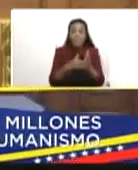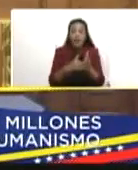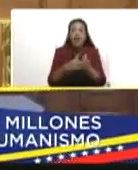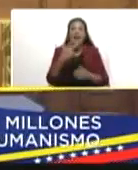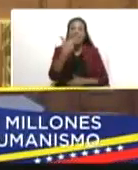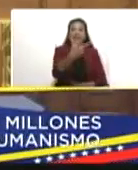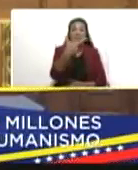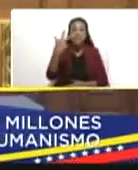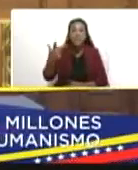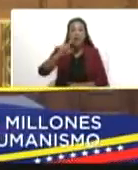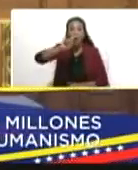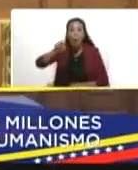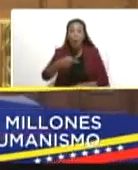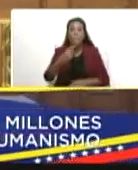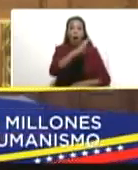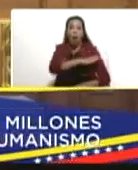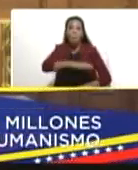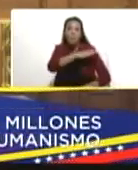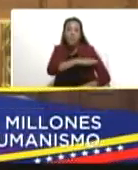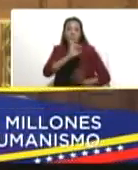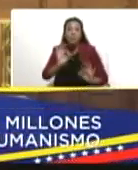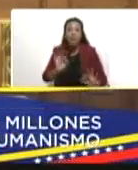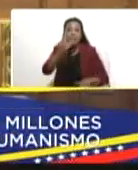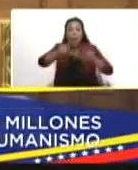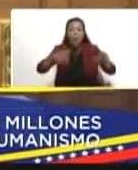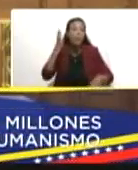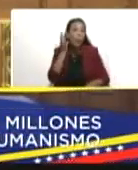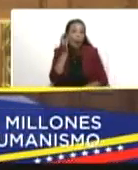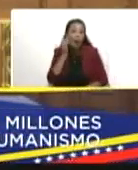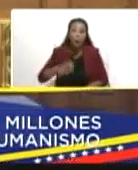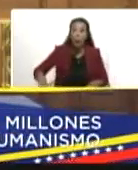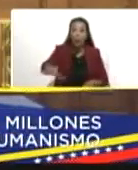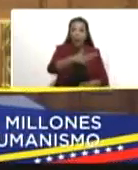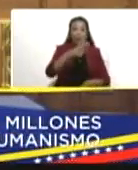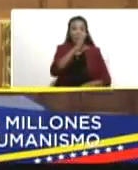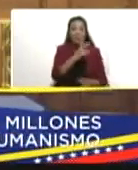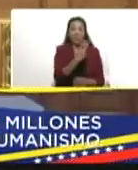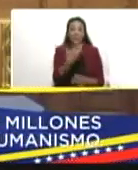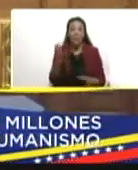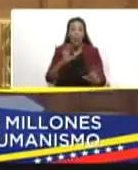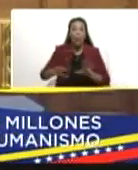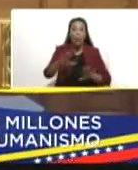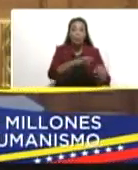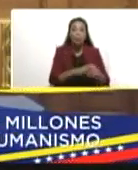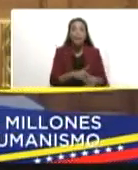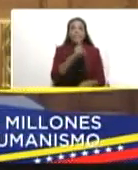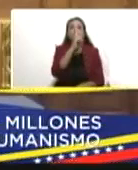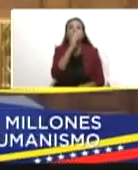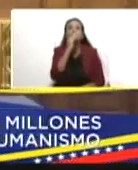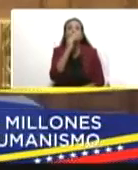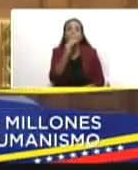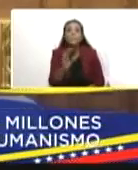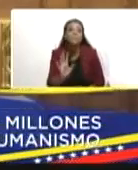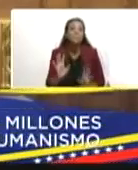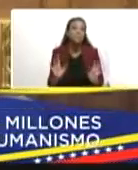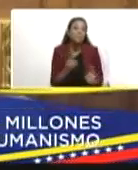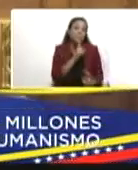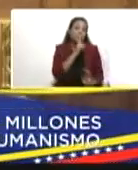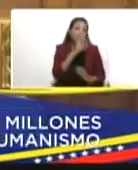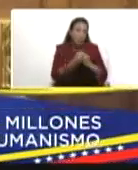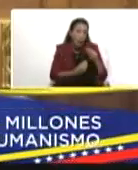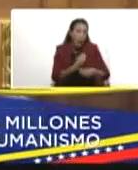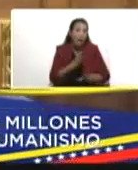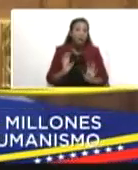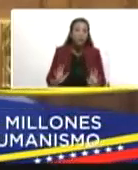8133 comités de base de mujeres en el territorio en silencio tiene que ser y